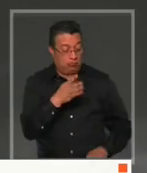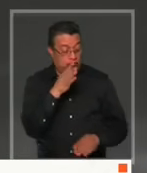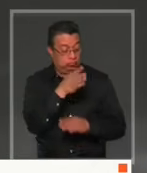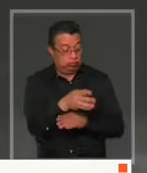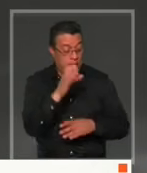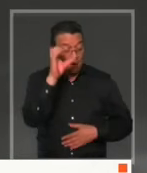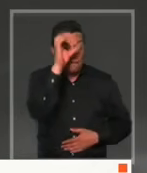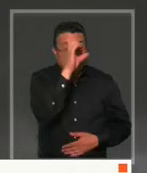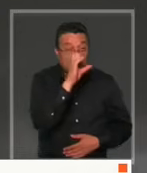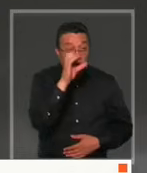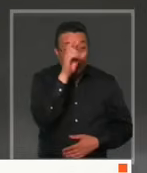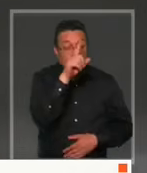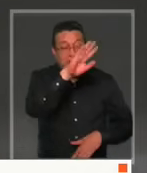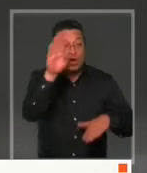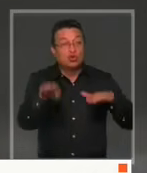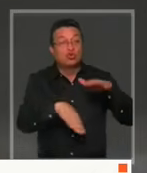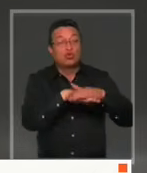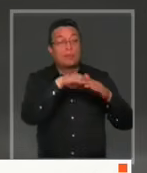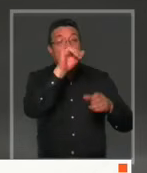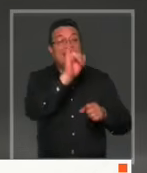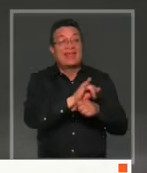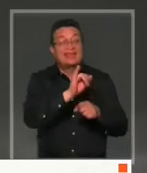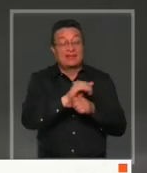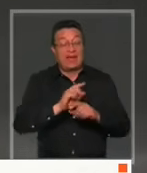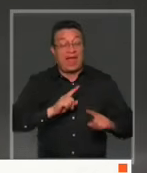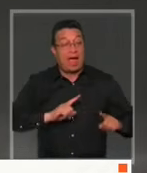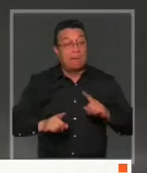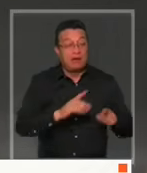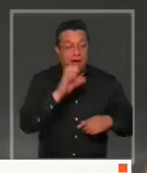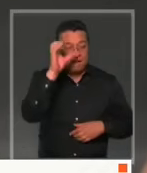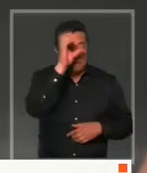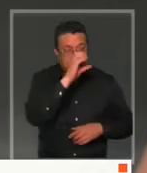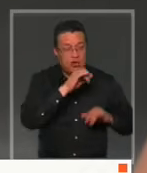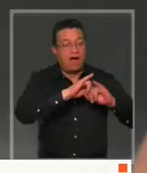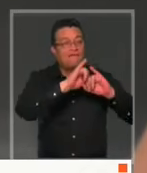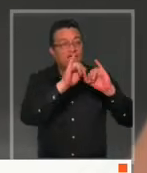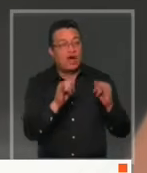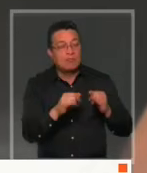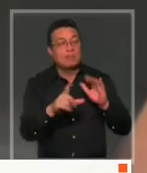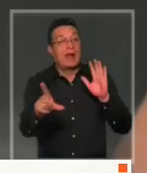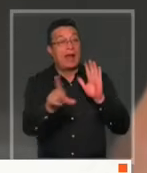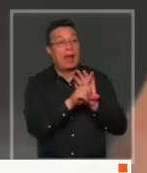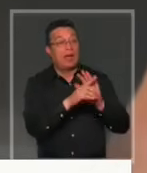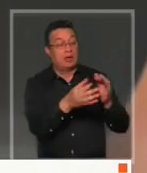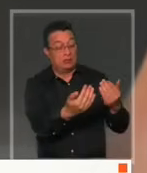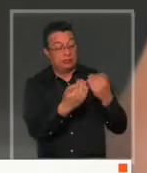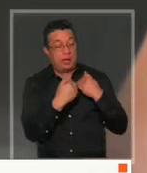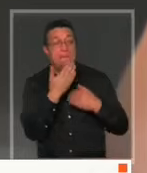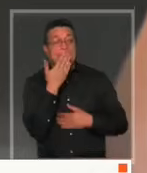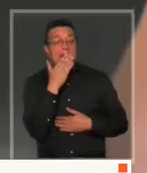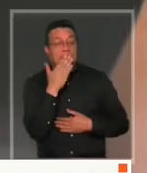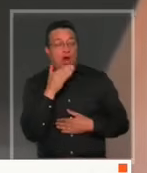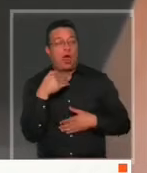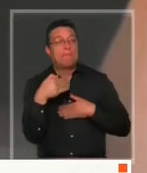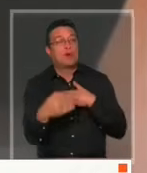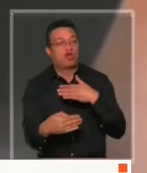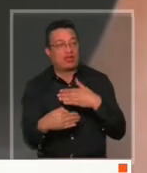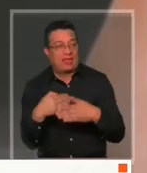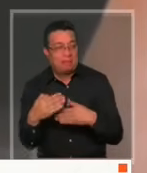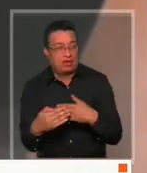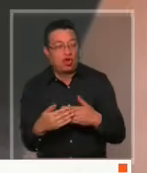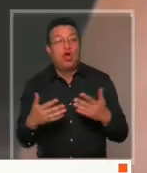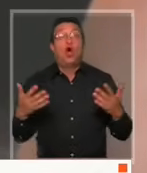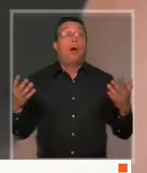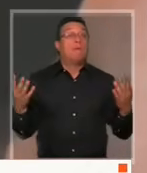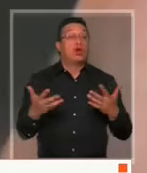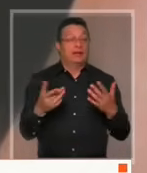buscar precisamente que el superintendente por la vía administrativa busque la manera que en el marco que dio la ley mejorar lo más posible este procedimiento, porque lo que se